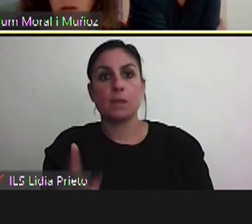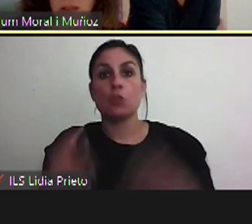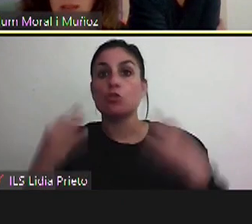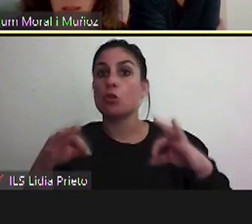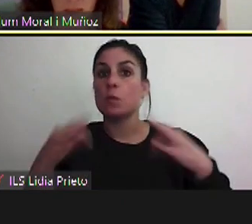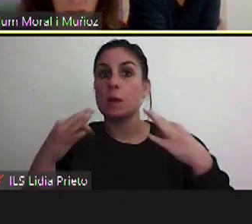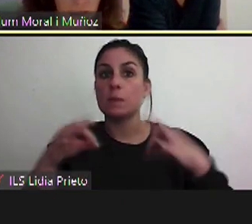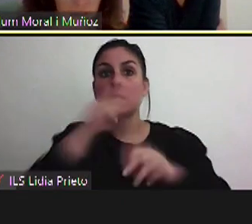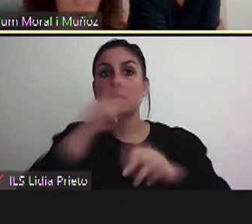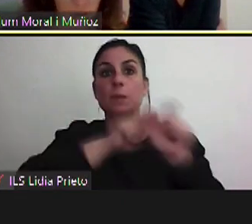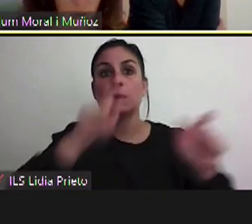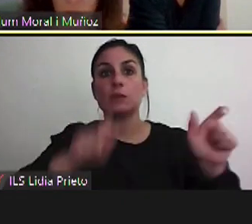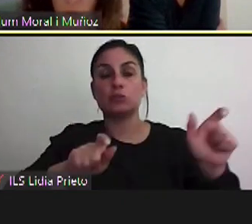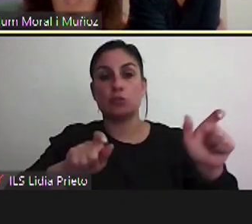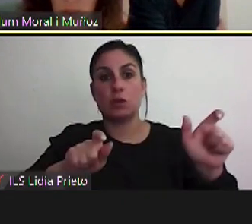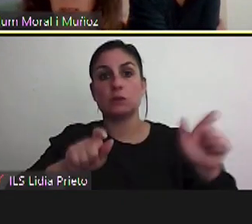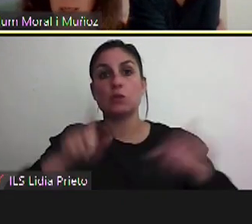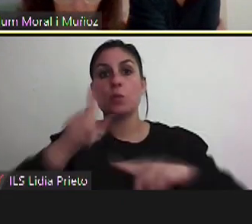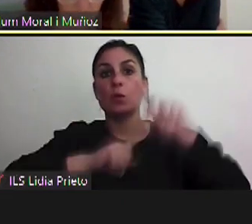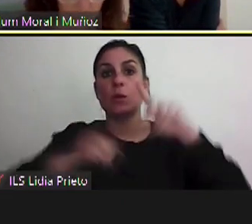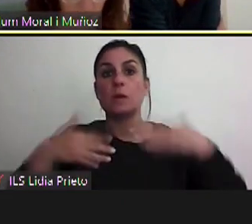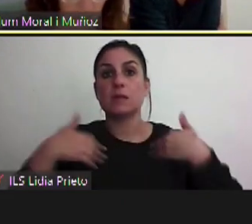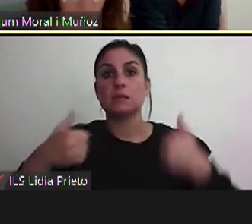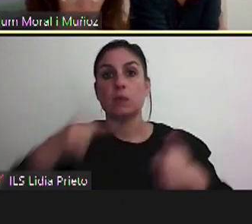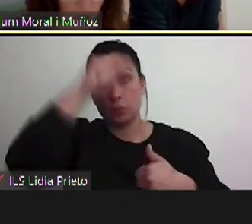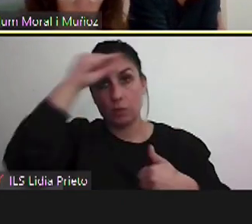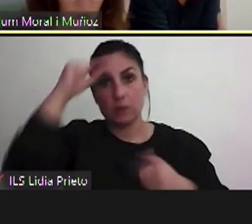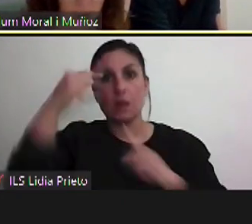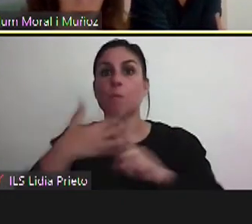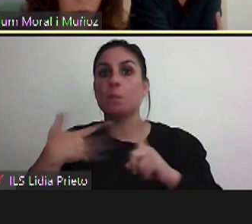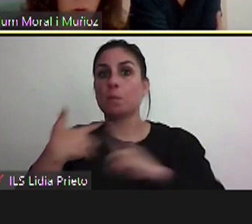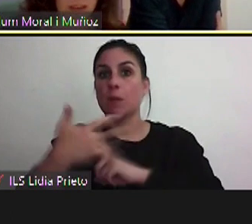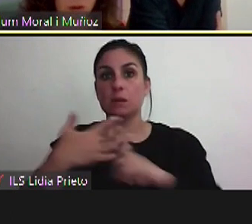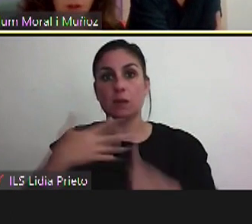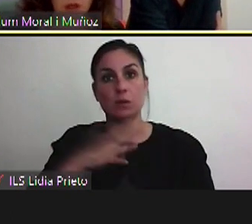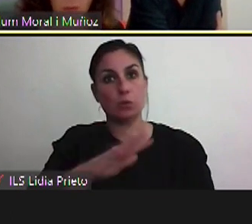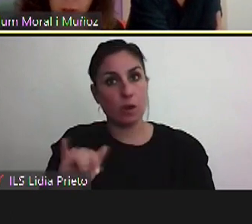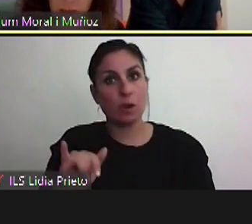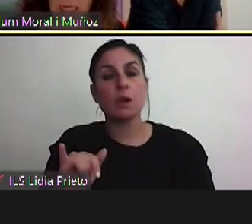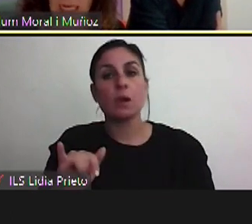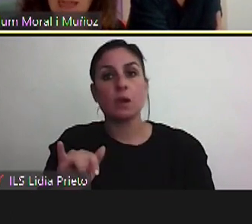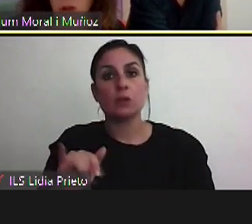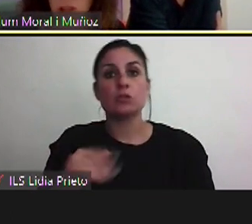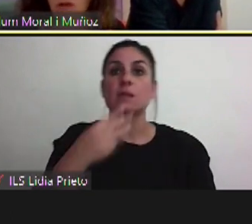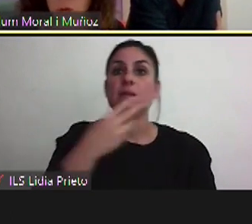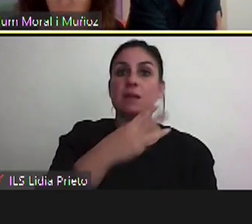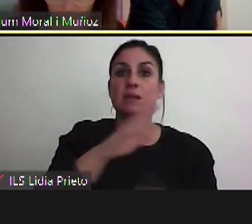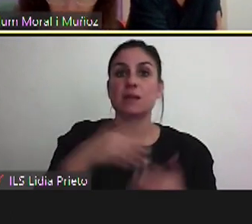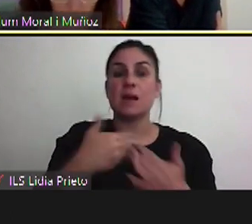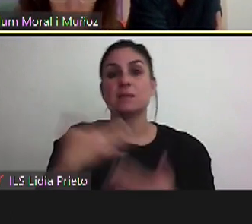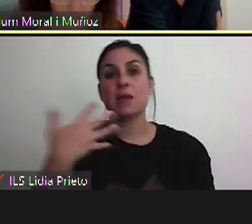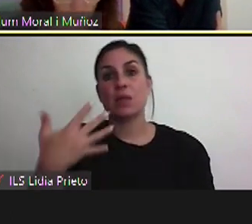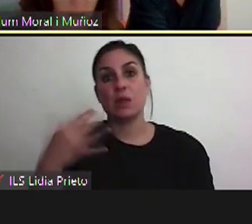de agresiones y de malos tratos y de abusos que al revés. De hecho, solo entre un 3 y un 5% de los